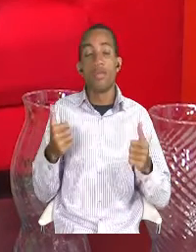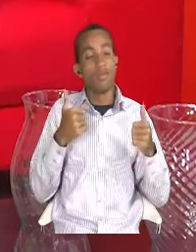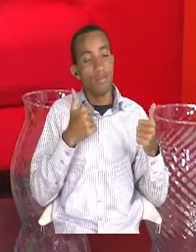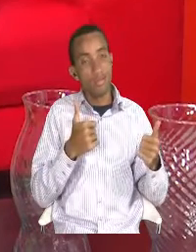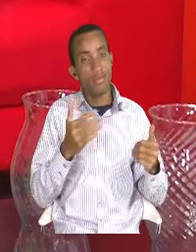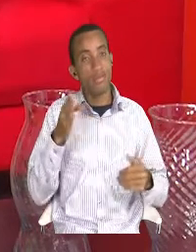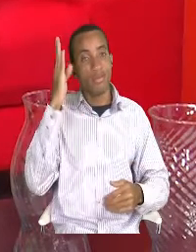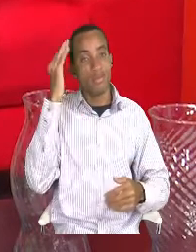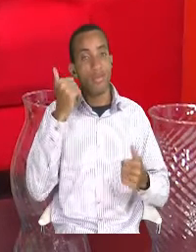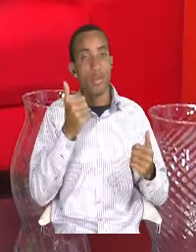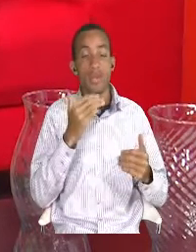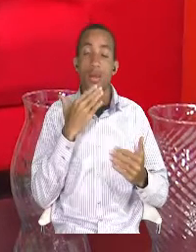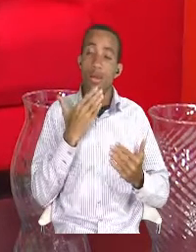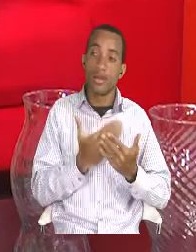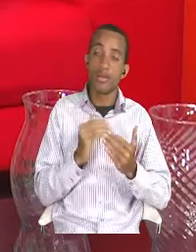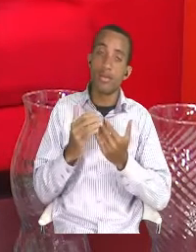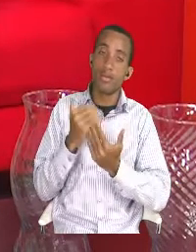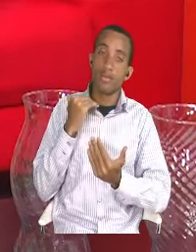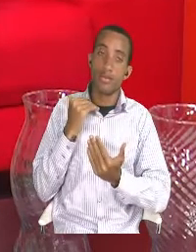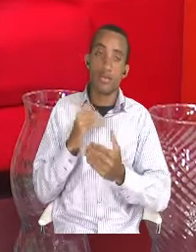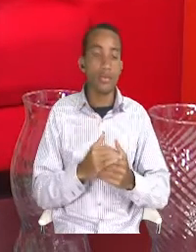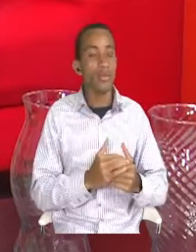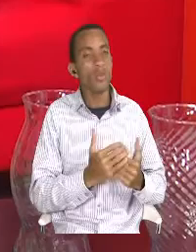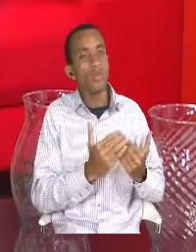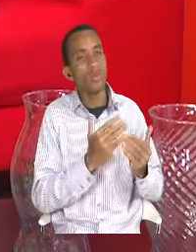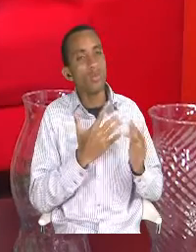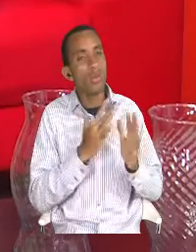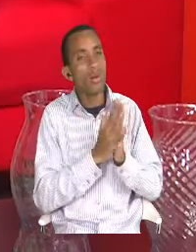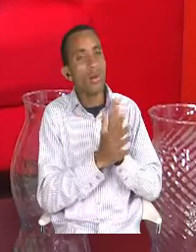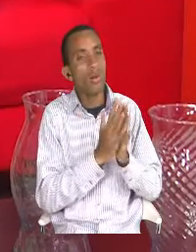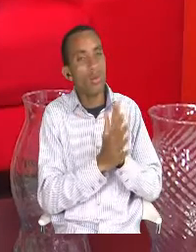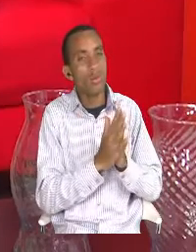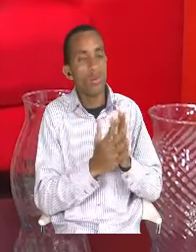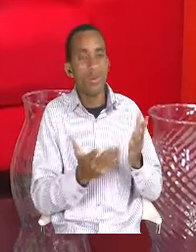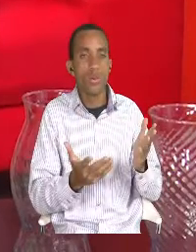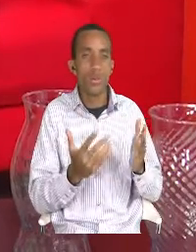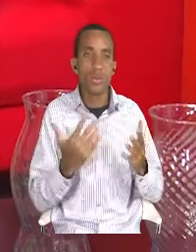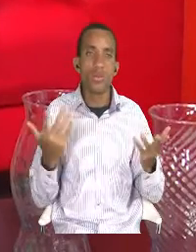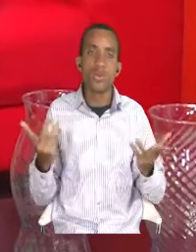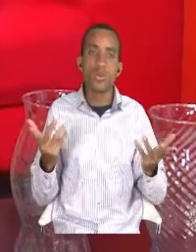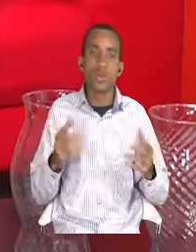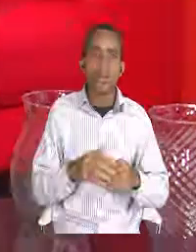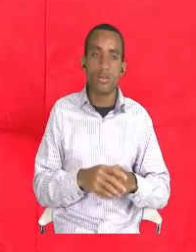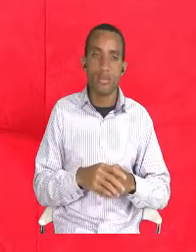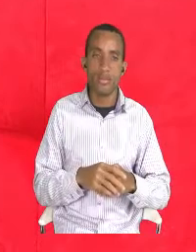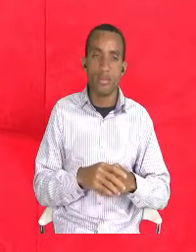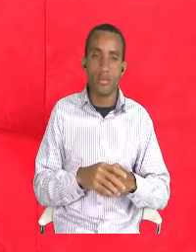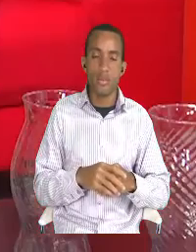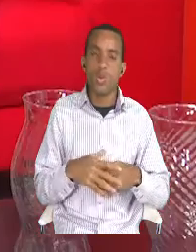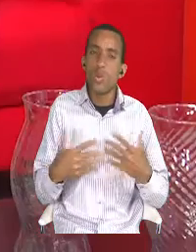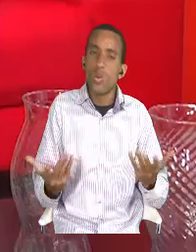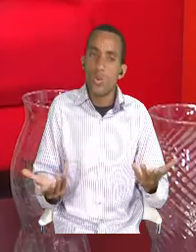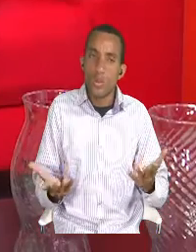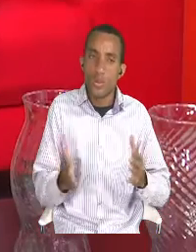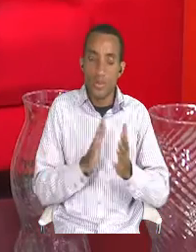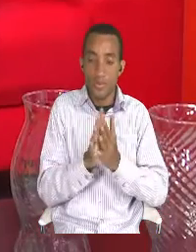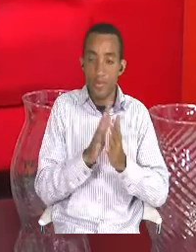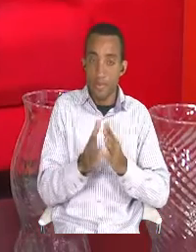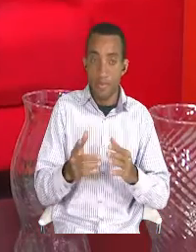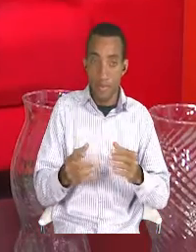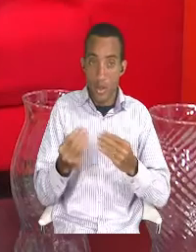por la invitación. Bueno, Jenny, cuéntanos un poco qué encontramos nosotros en la Barra Fitness. Bueno, la Barra Fitness es un lugar de comida